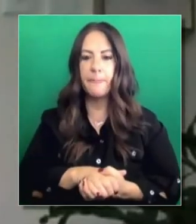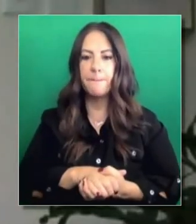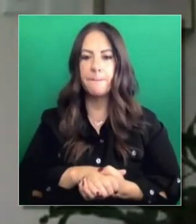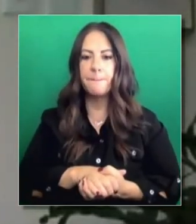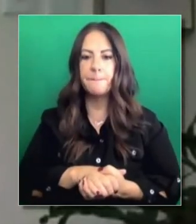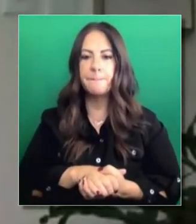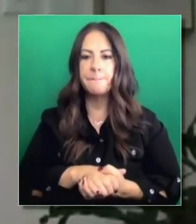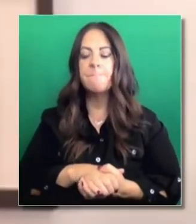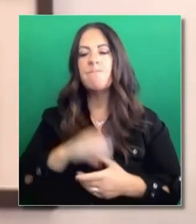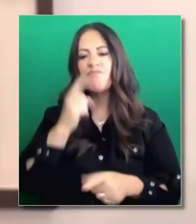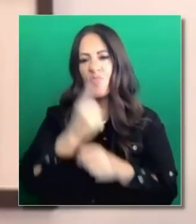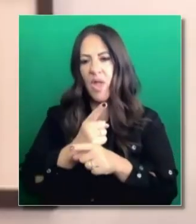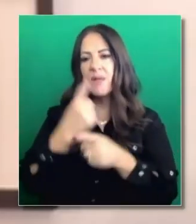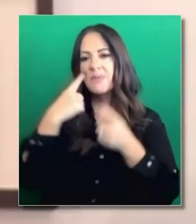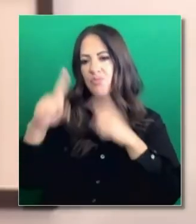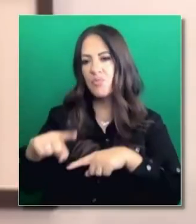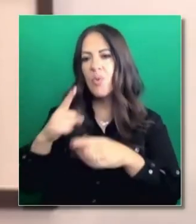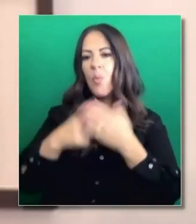estas medidas.